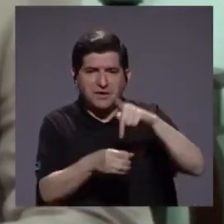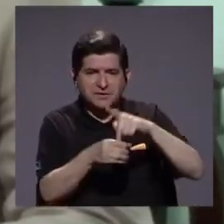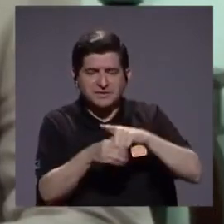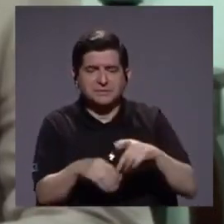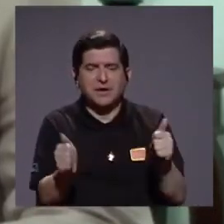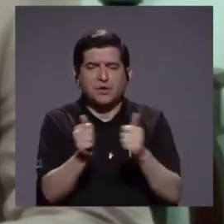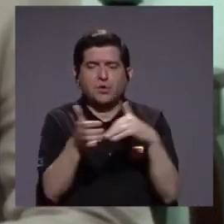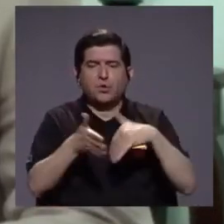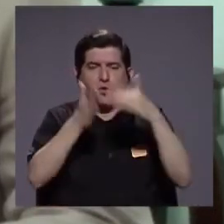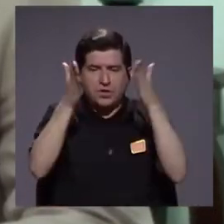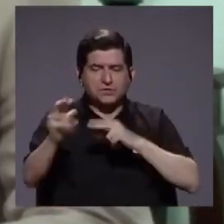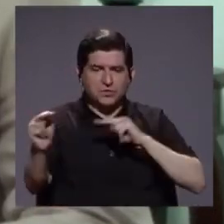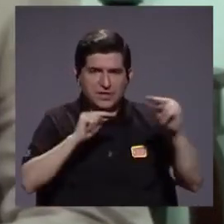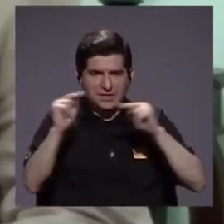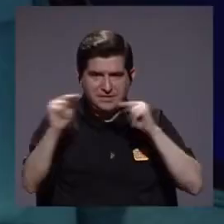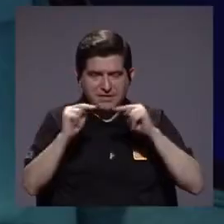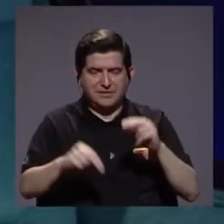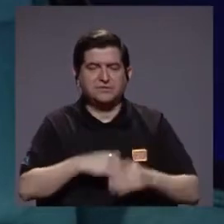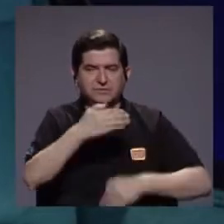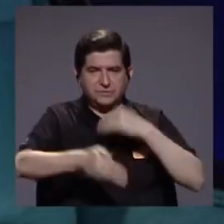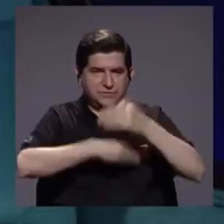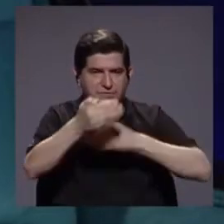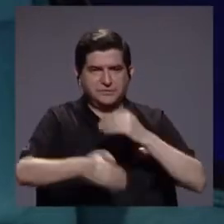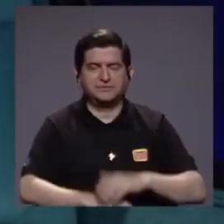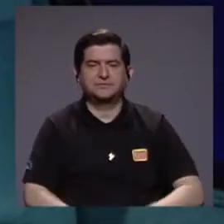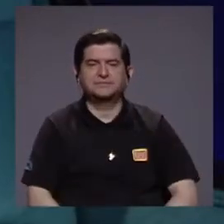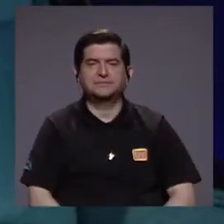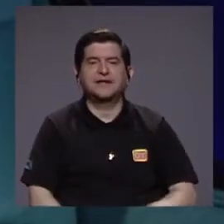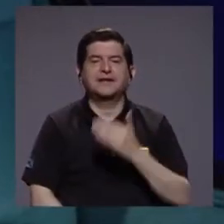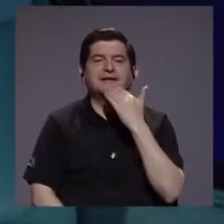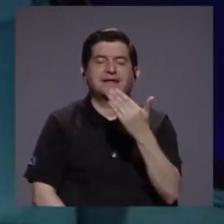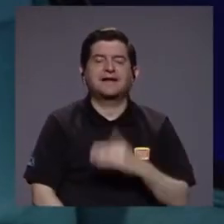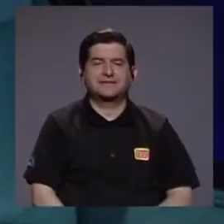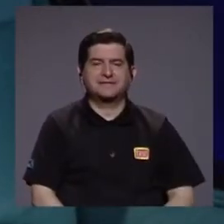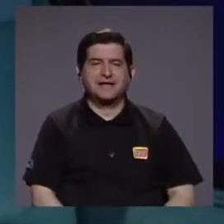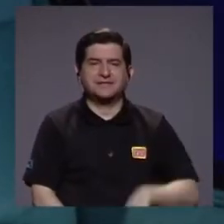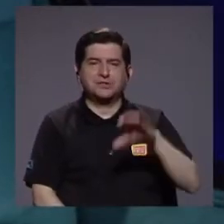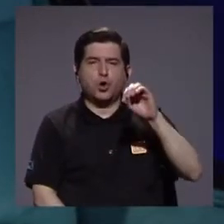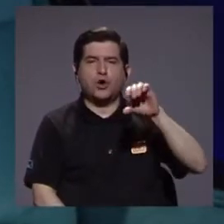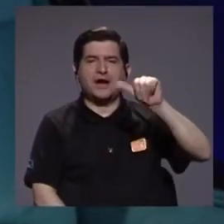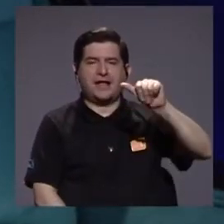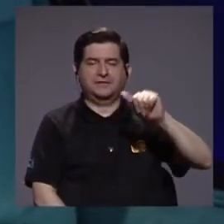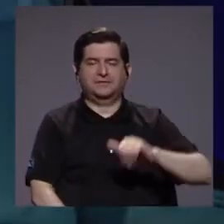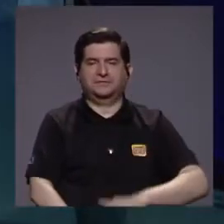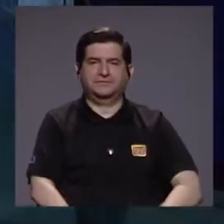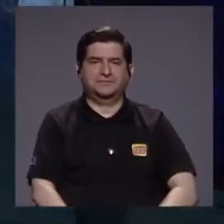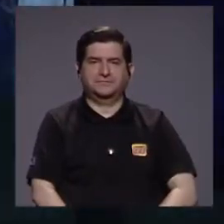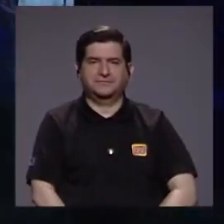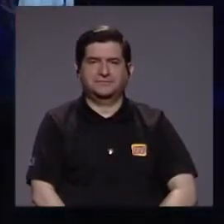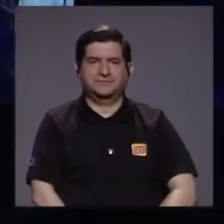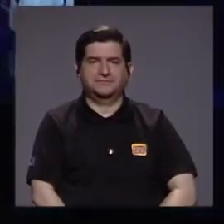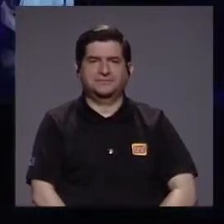estudiantil en este tipo de negociaciones. Muchas gracias. Continúa el señor Orlando Arrieta.